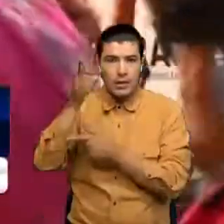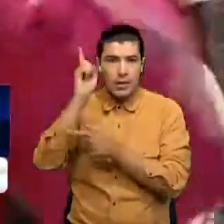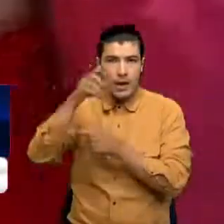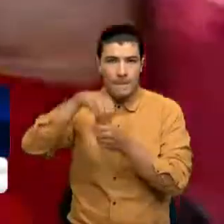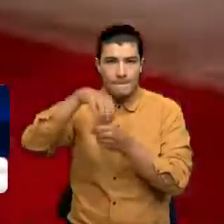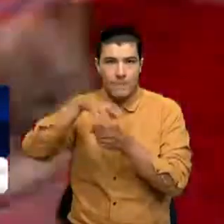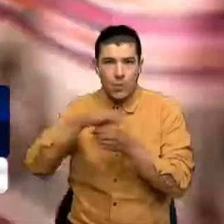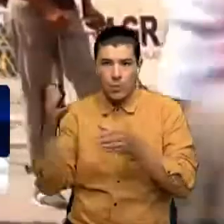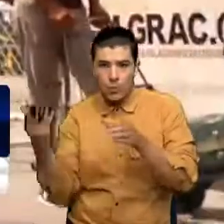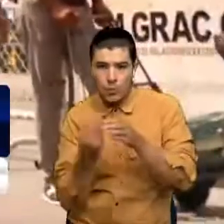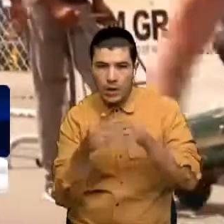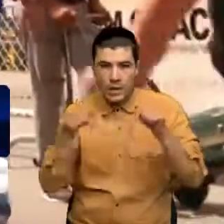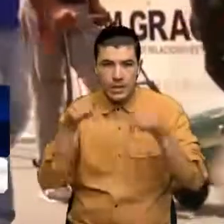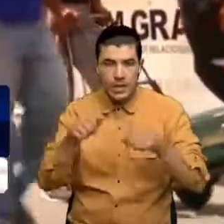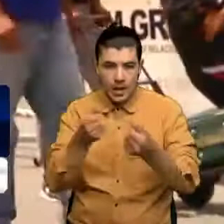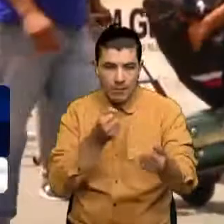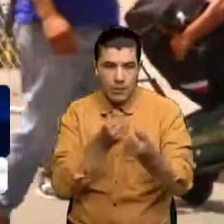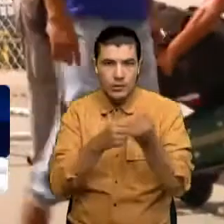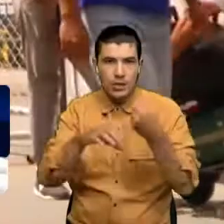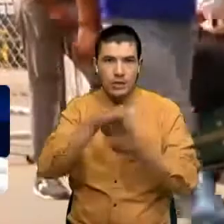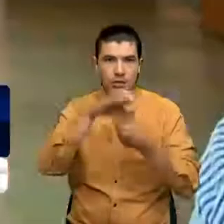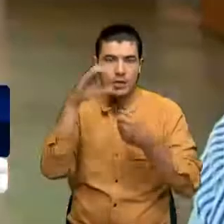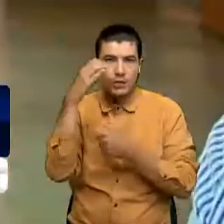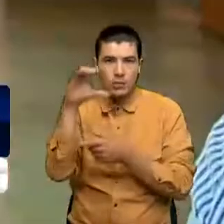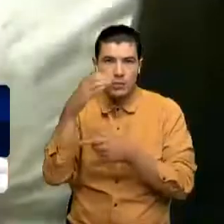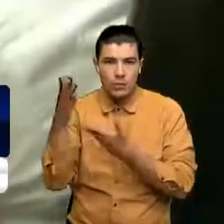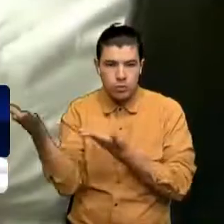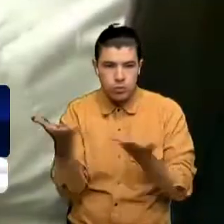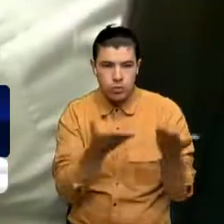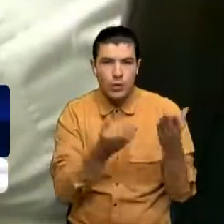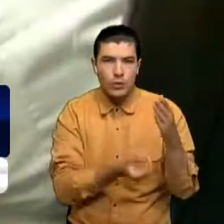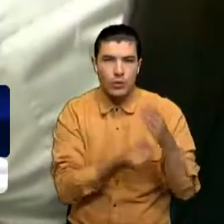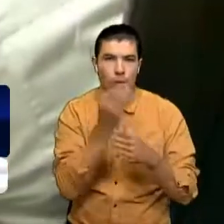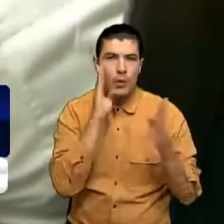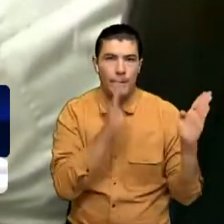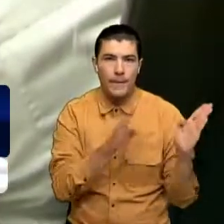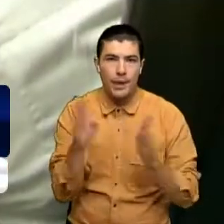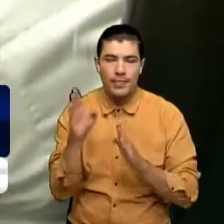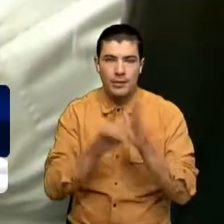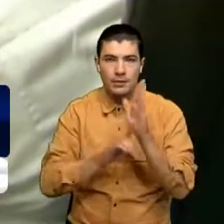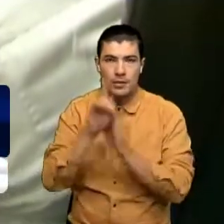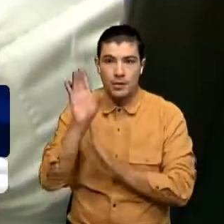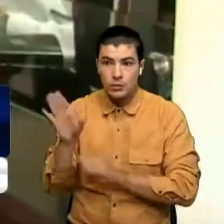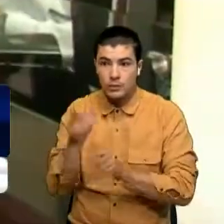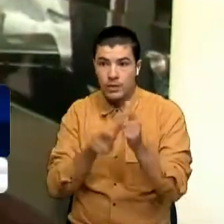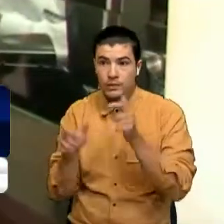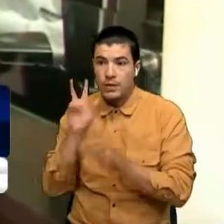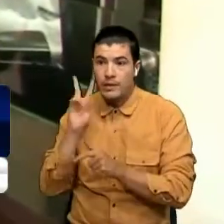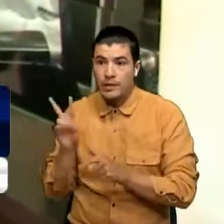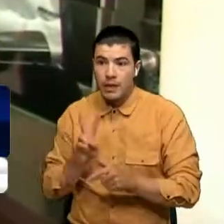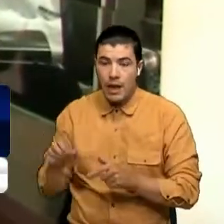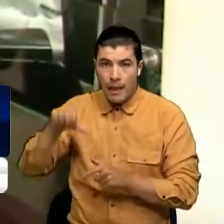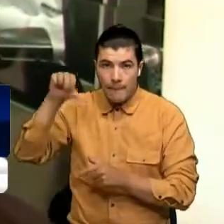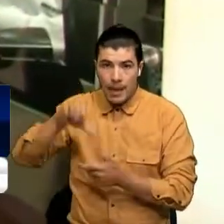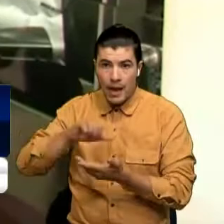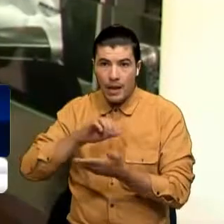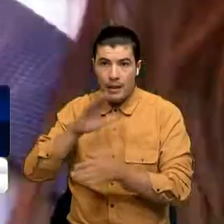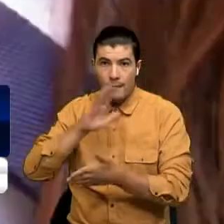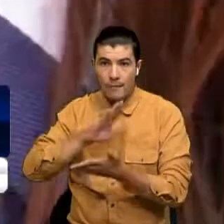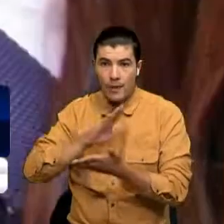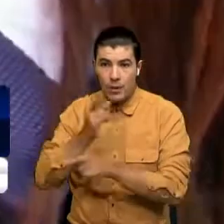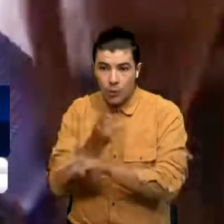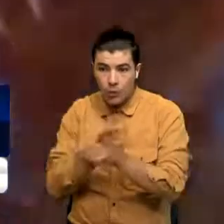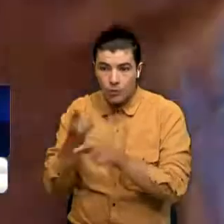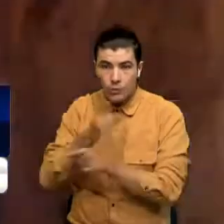la parte migratoria y que se quede en el plan de desarrollo del nuevo gobierno si alguno de los migrantes se le da mal uso al permiso especial de permanencia